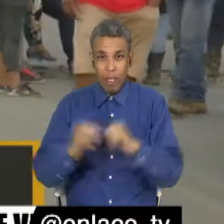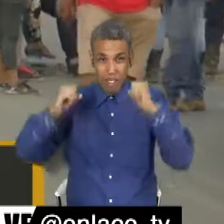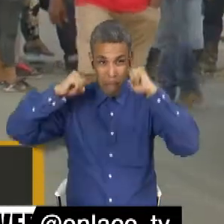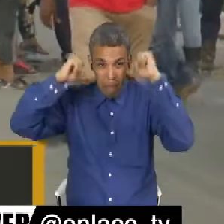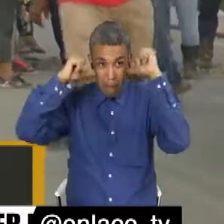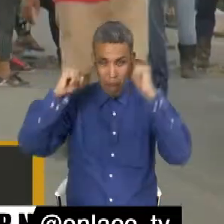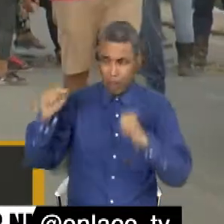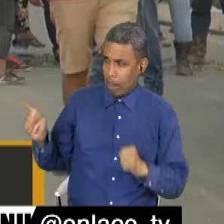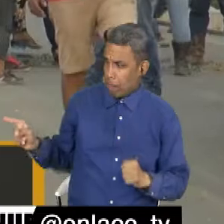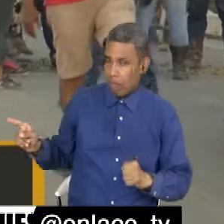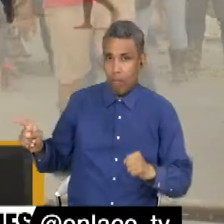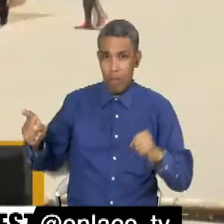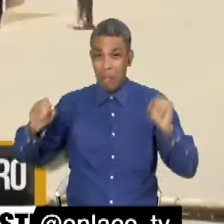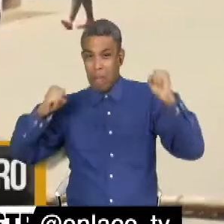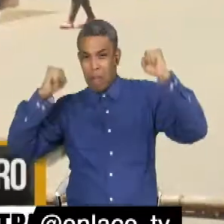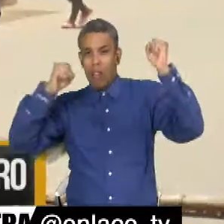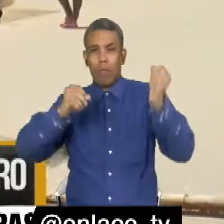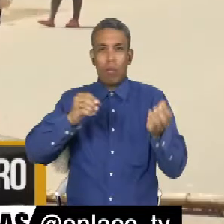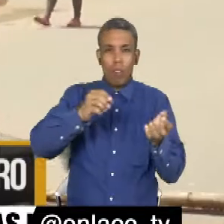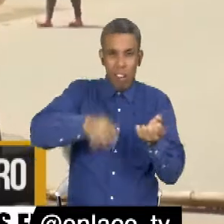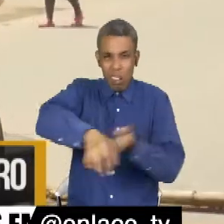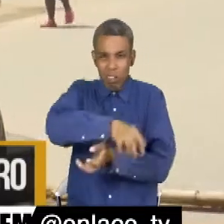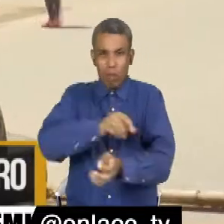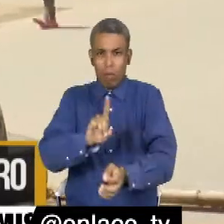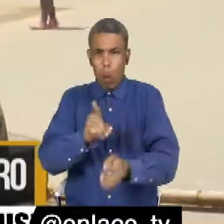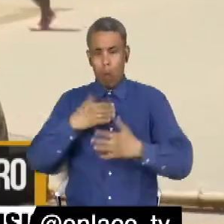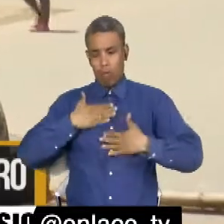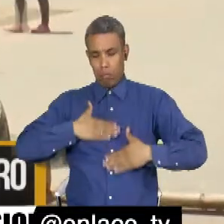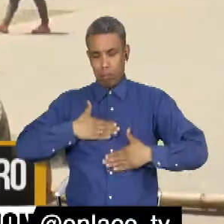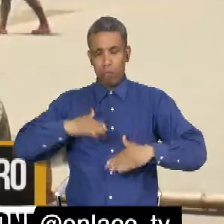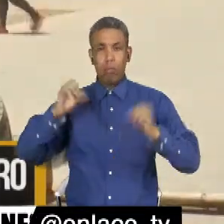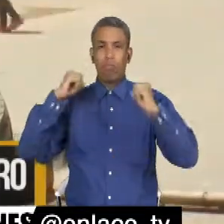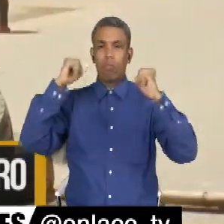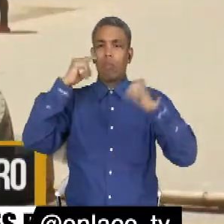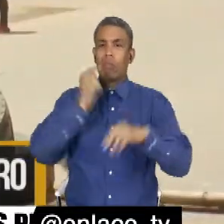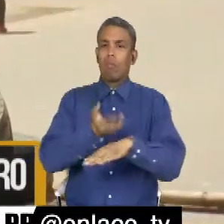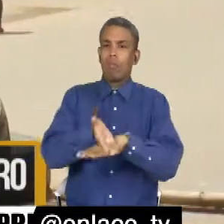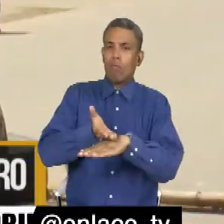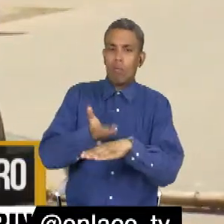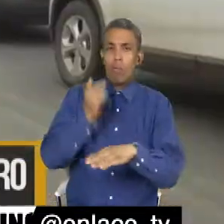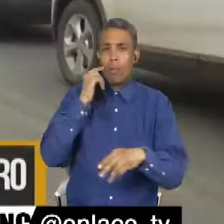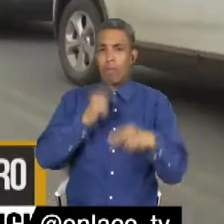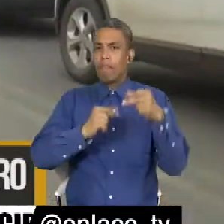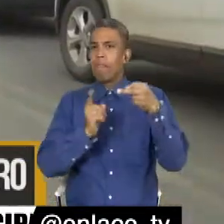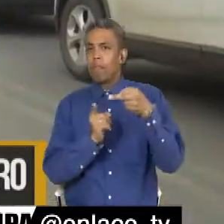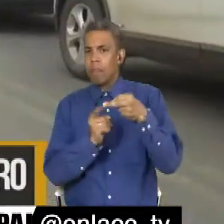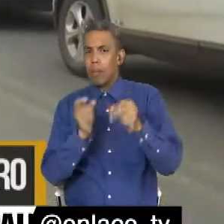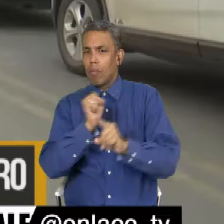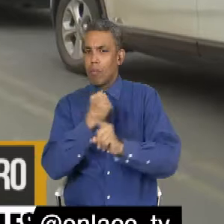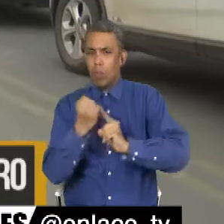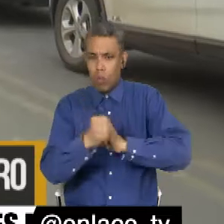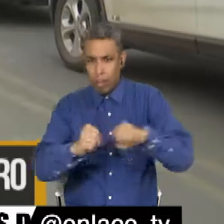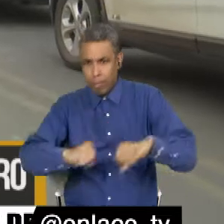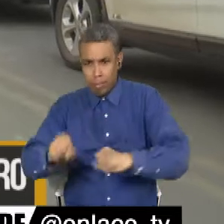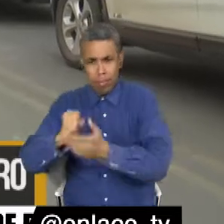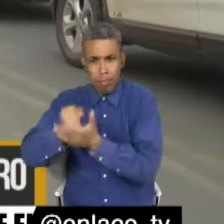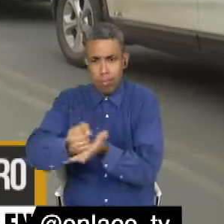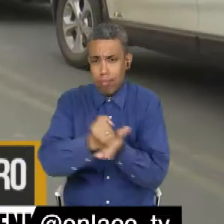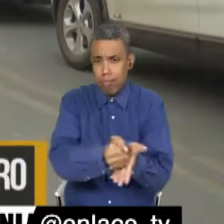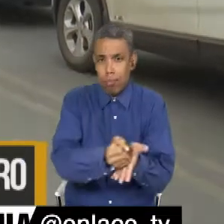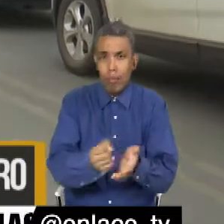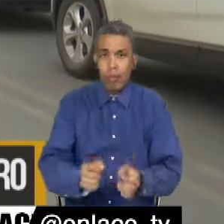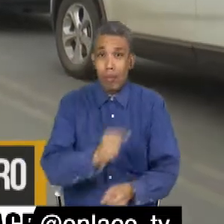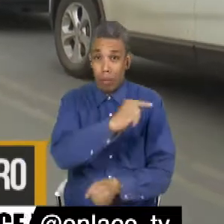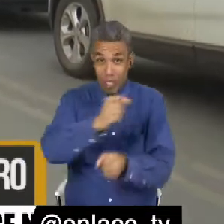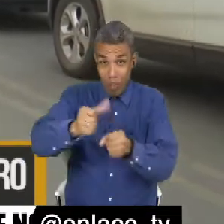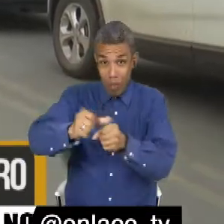pacíficamente continúan los habitantes del corregimiento del centro. Los ciudadanos piden inversión social en la región. Aseguran que la estatal petrolera va a cumplir